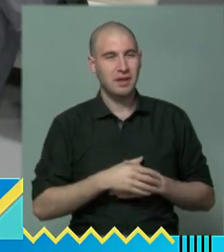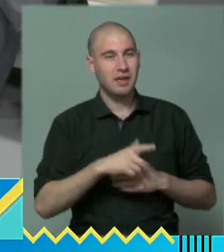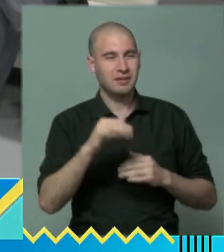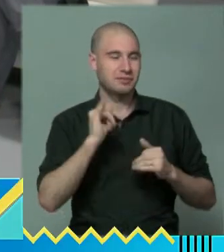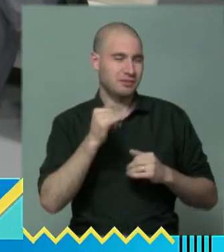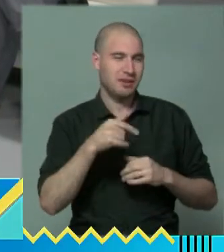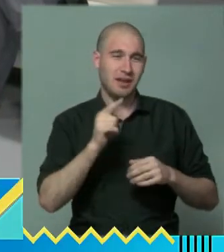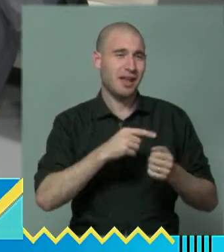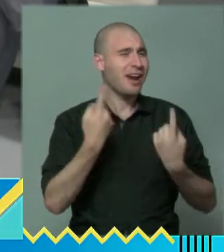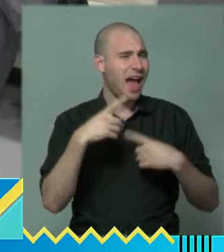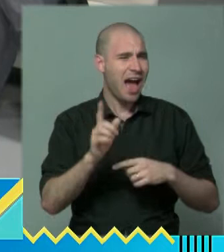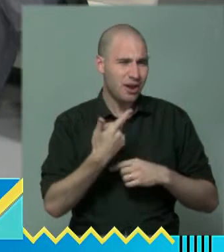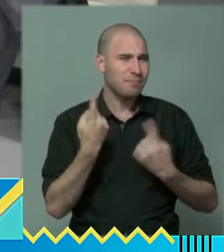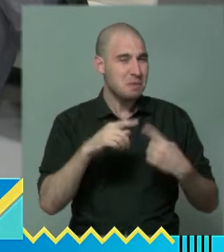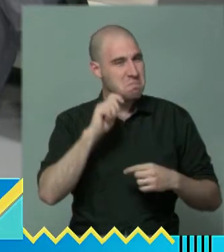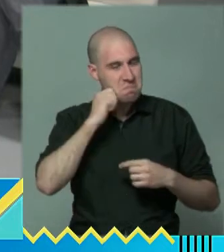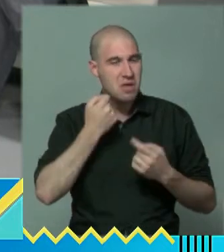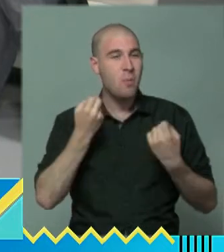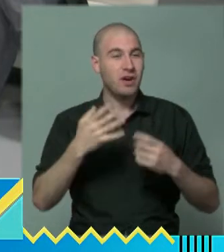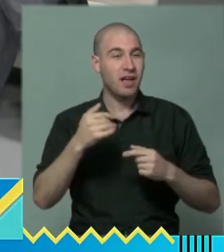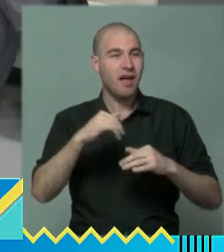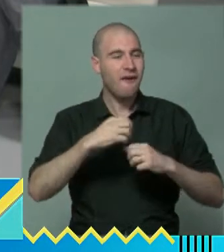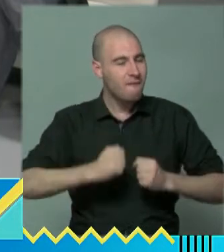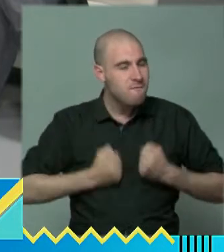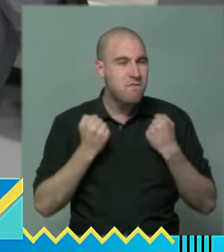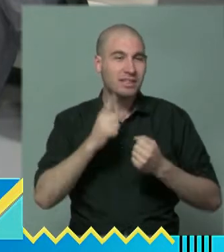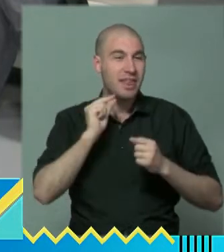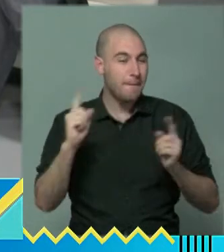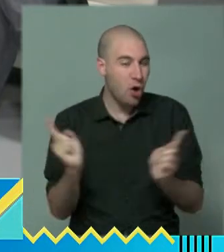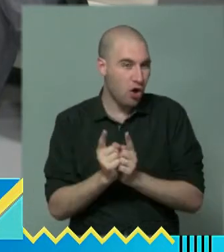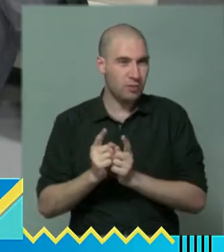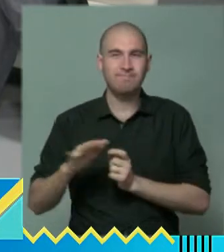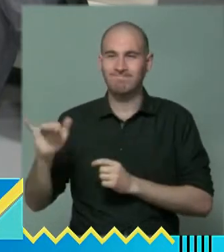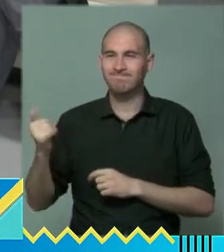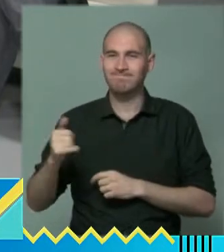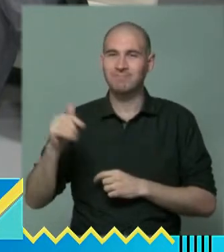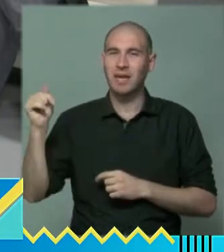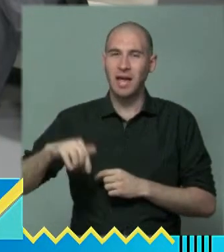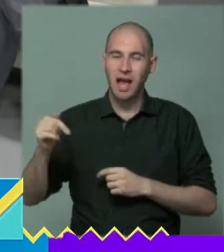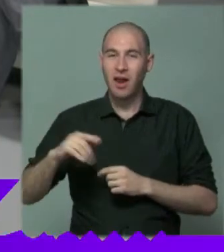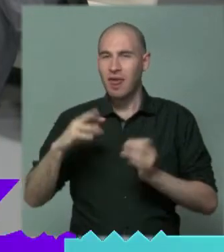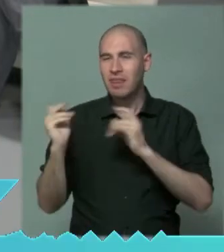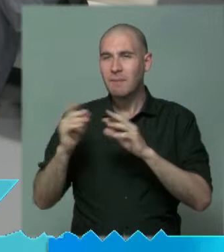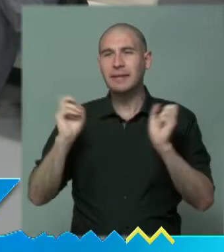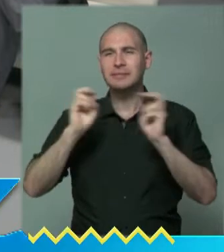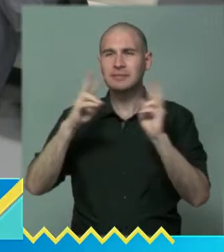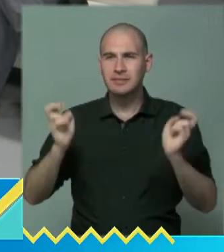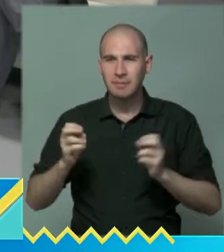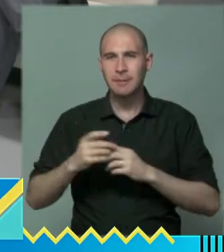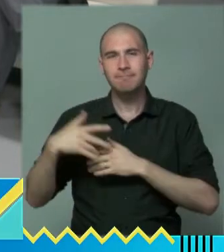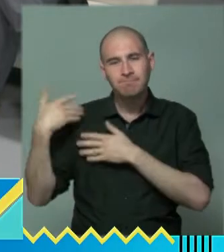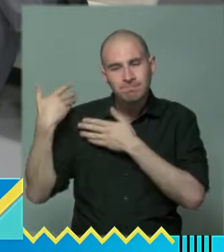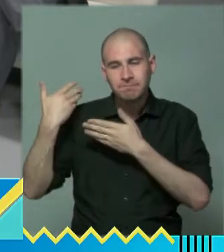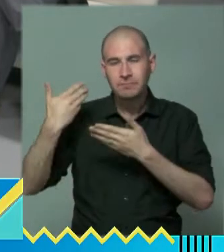sí. Es atípico, pero lindo porque tenés muchas energías para pocos días. Así es. Y hoy tenemos para el debate una temática que se ha venido